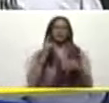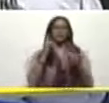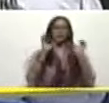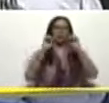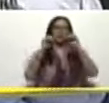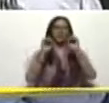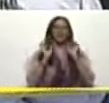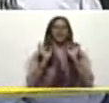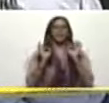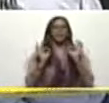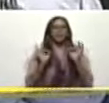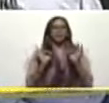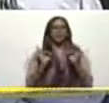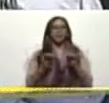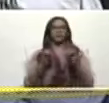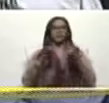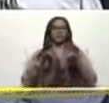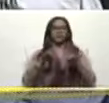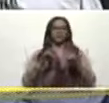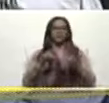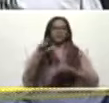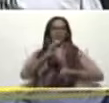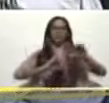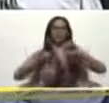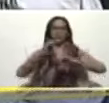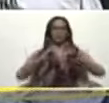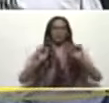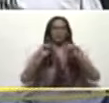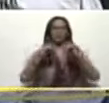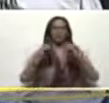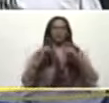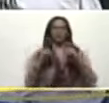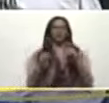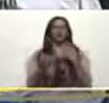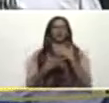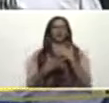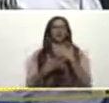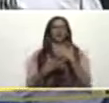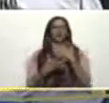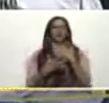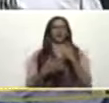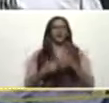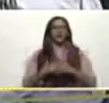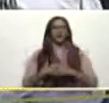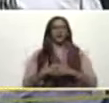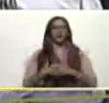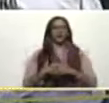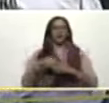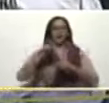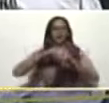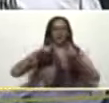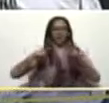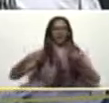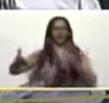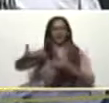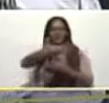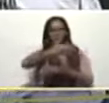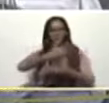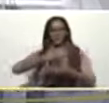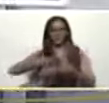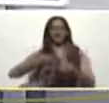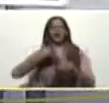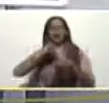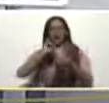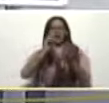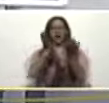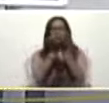microscopio especial para el semillero científico. Un microscopio con esta tecnología de electrónica de barrido para que vaya a